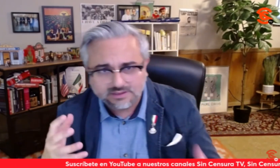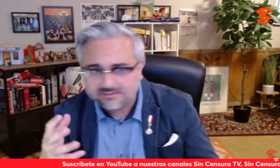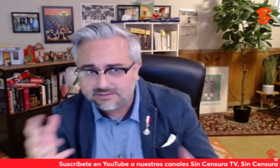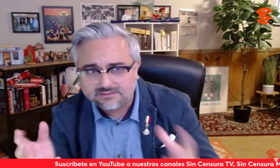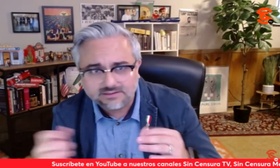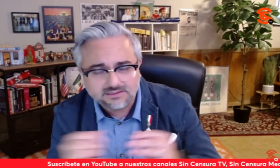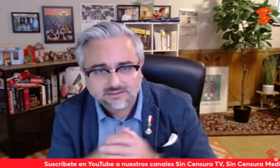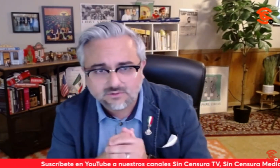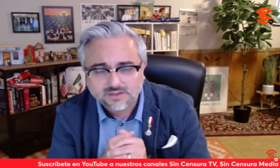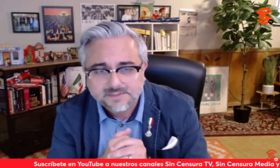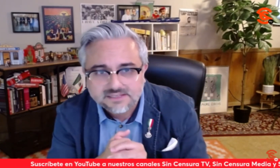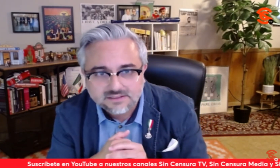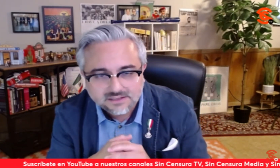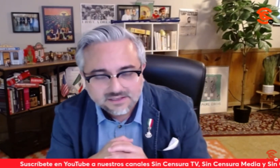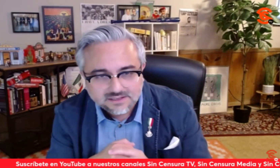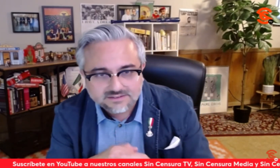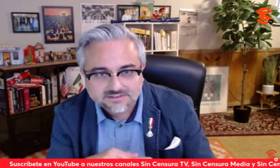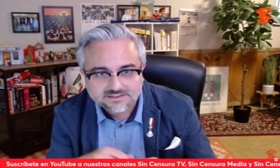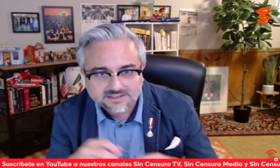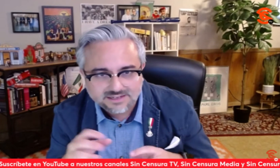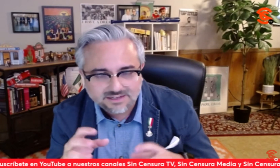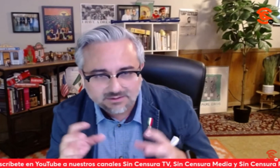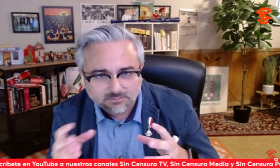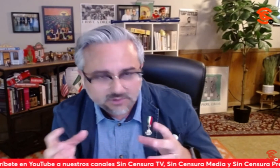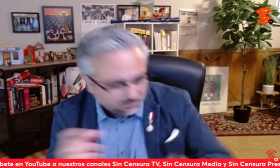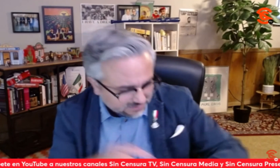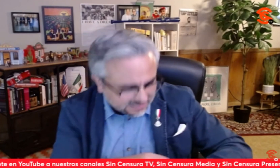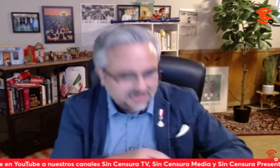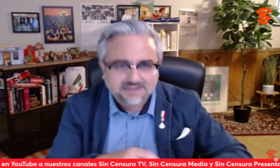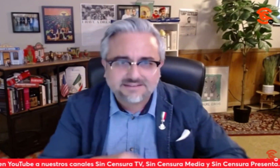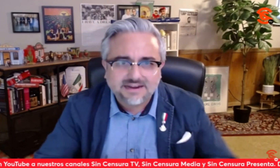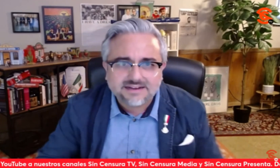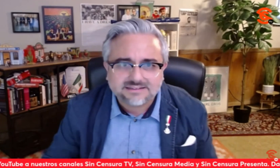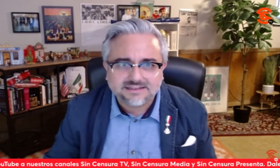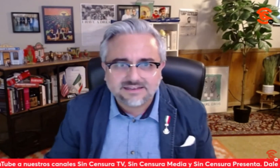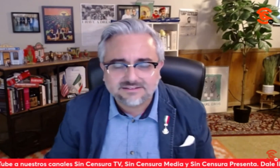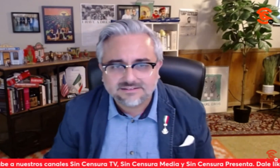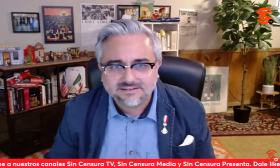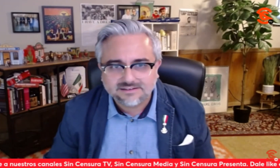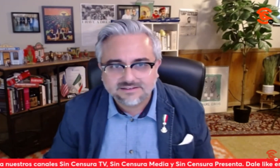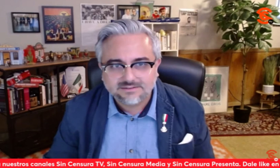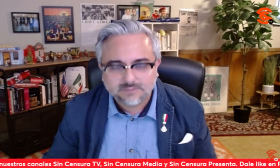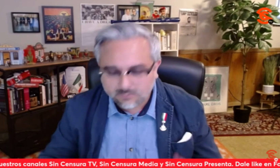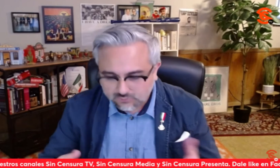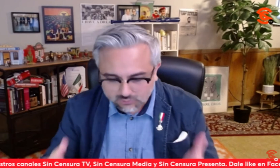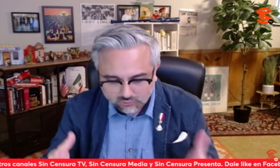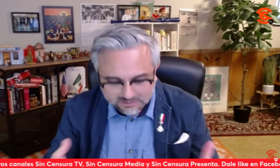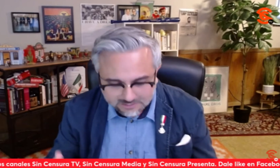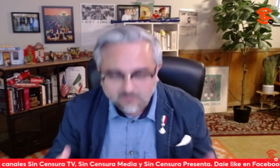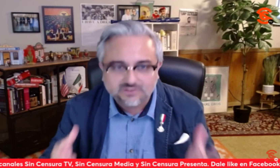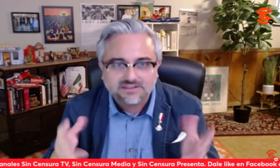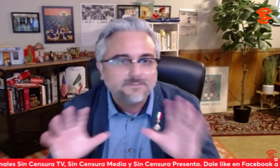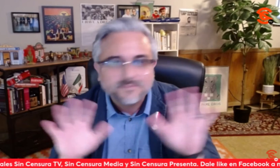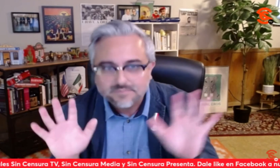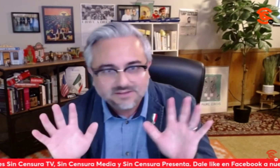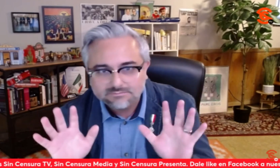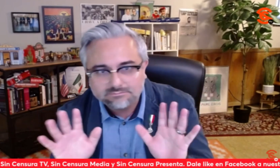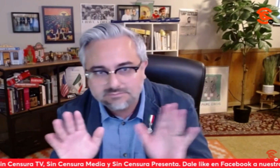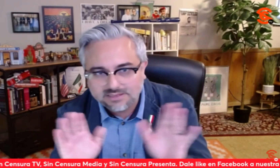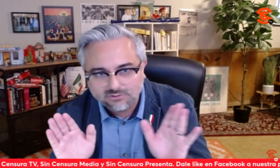mandando doña Ceci, don David, etcétera, porque me llegan las alertas. Vamos, nosotros utilizamos